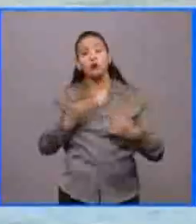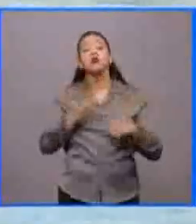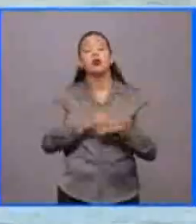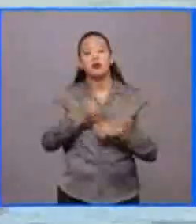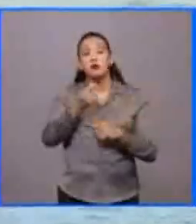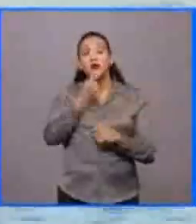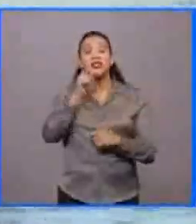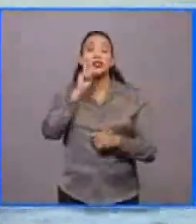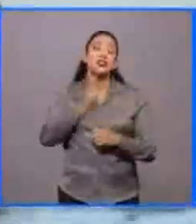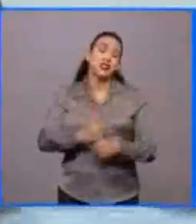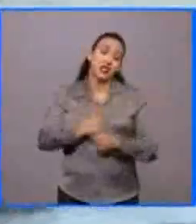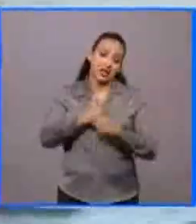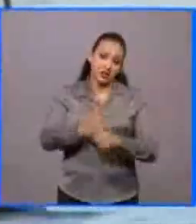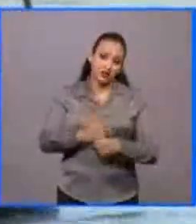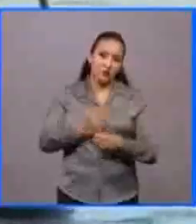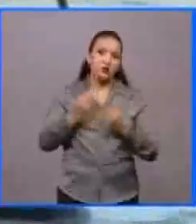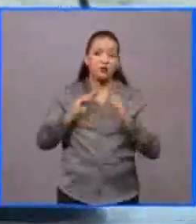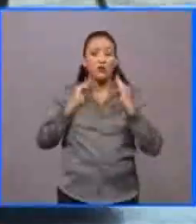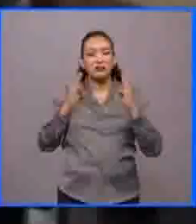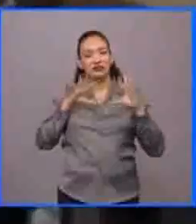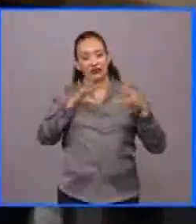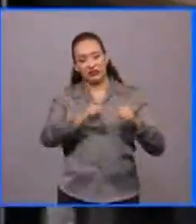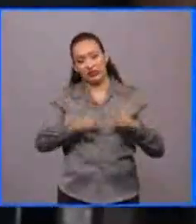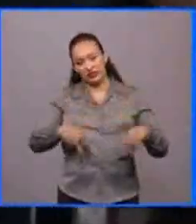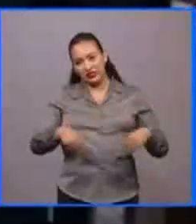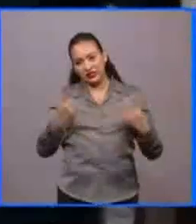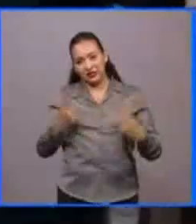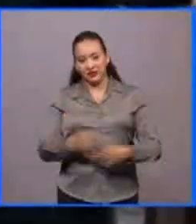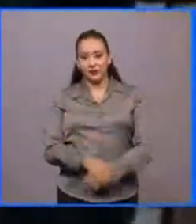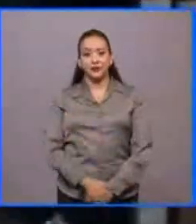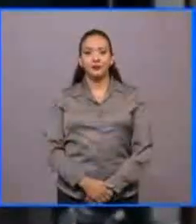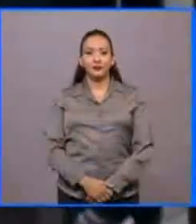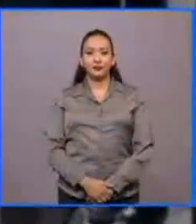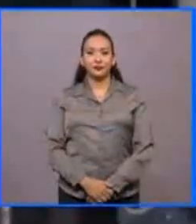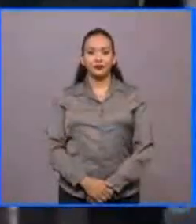de contextos de violencia e inestabilidad.